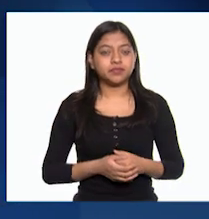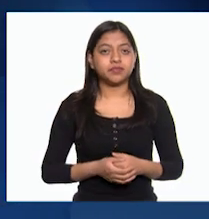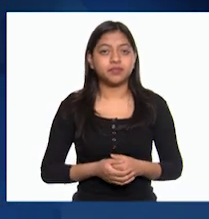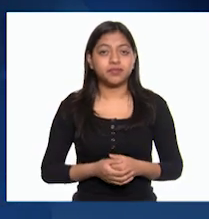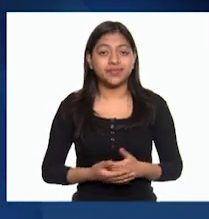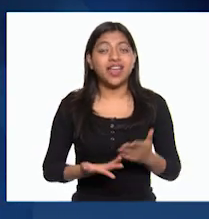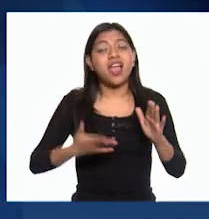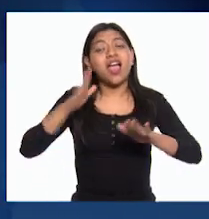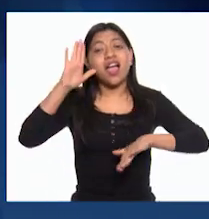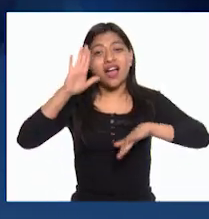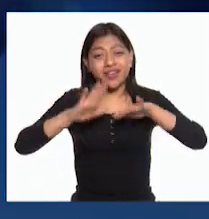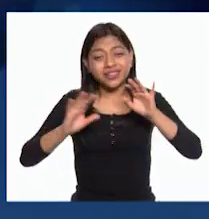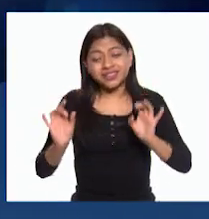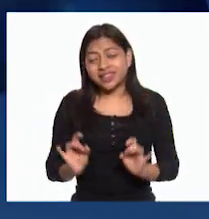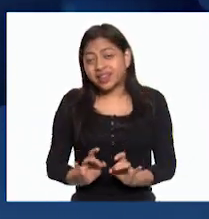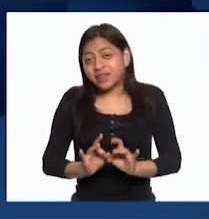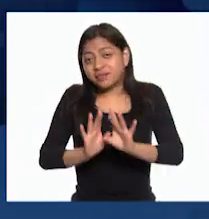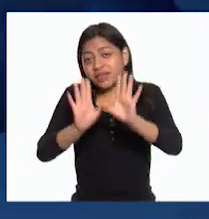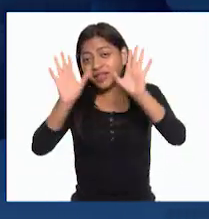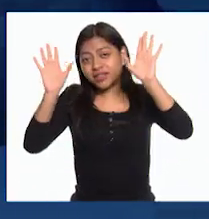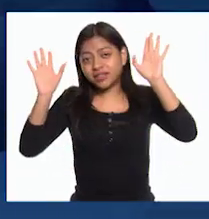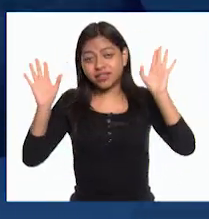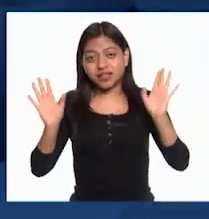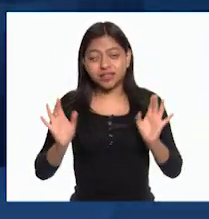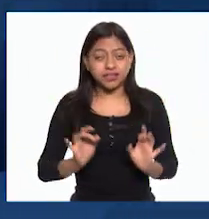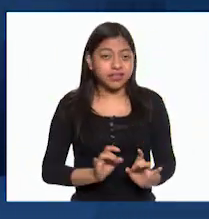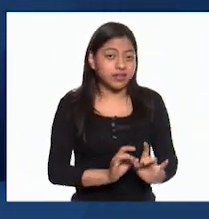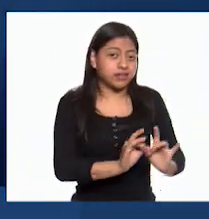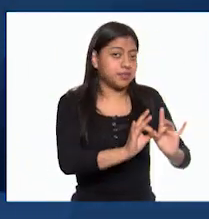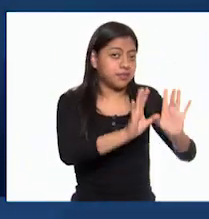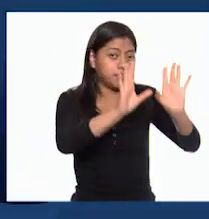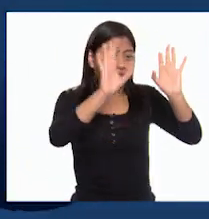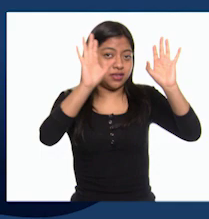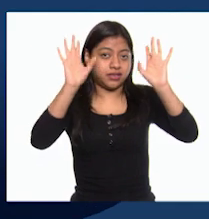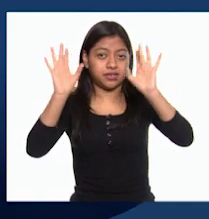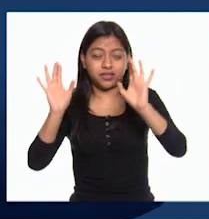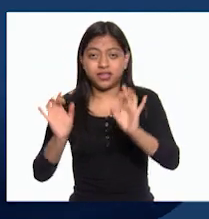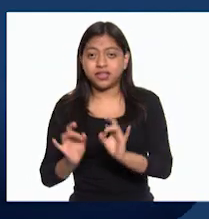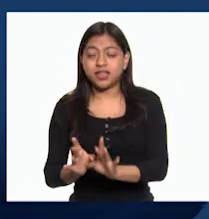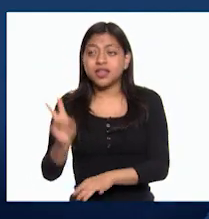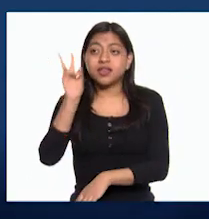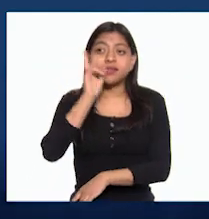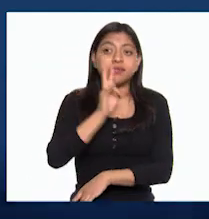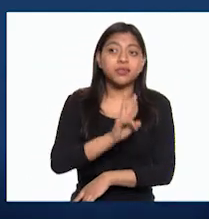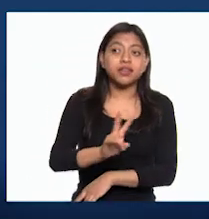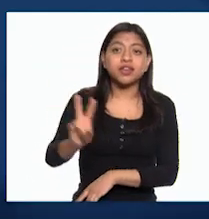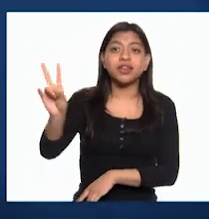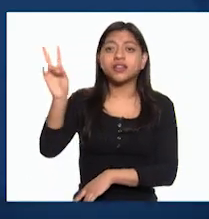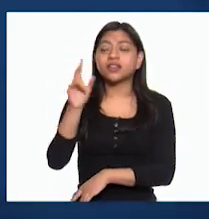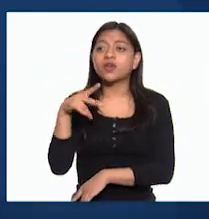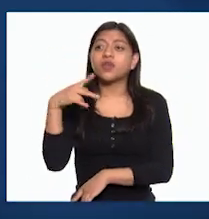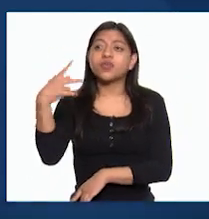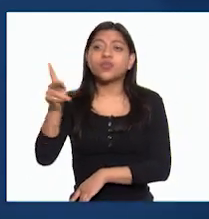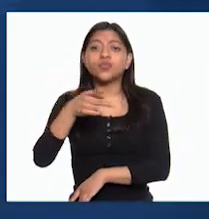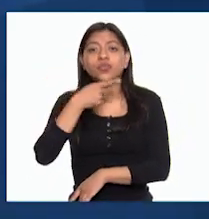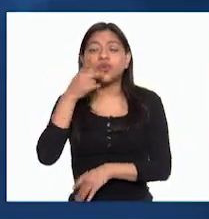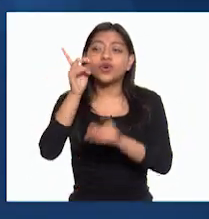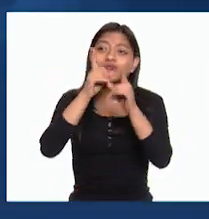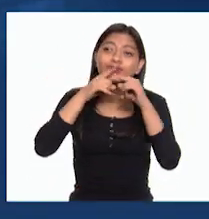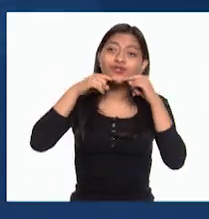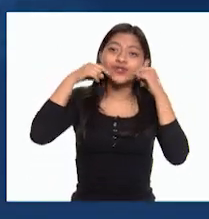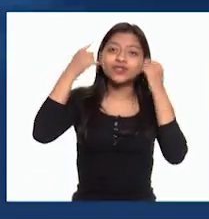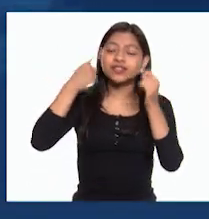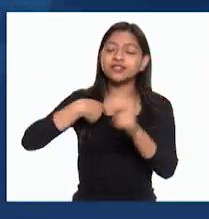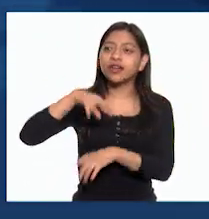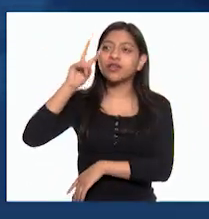a veces, muy raras veces ya poco intensas, un efluvio, una voz, una sonrisa